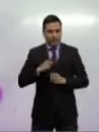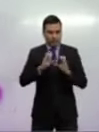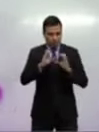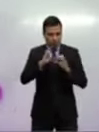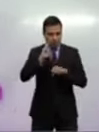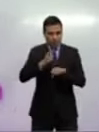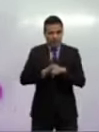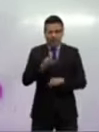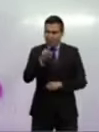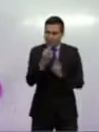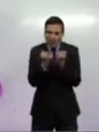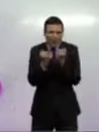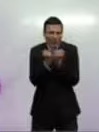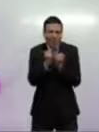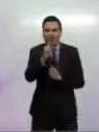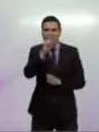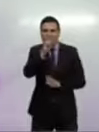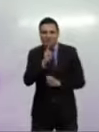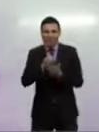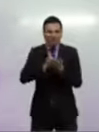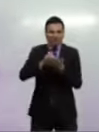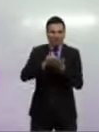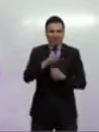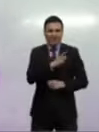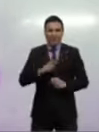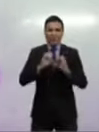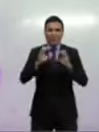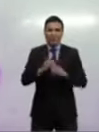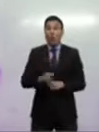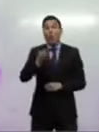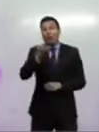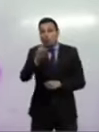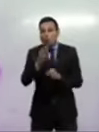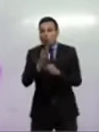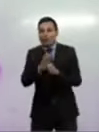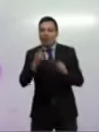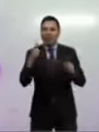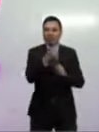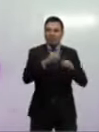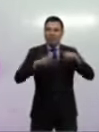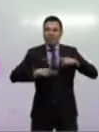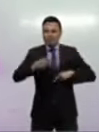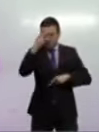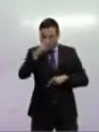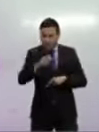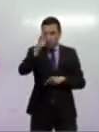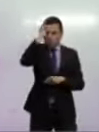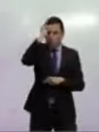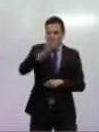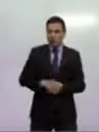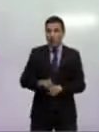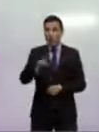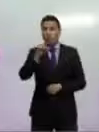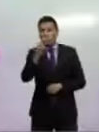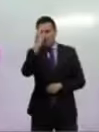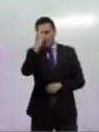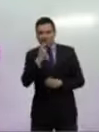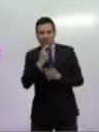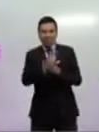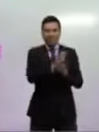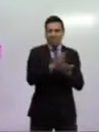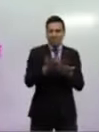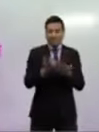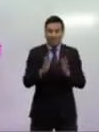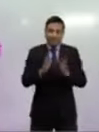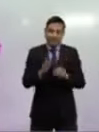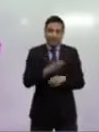estar mintiendo. Nos acaba de llamar a los mexicanos tontos, vemos que es un señor racista, pero bueno, aquí hay que enfocarnos